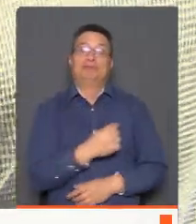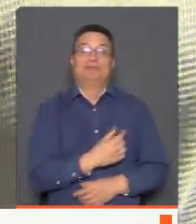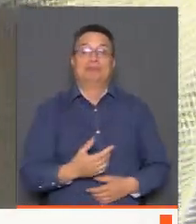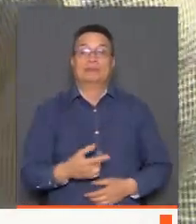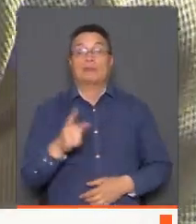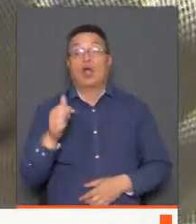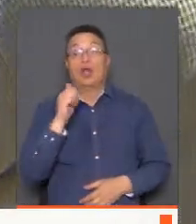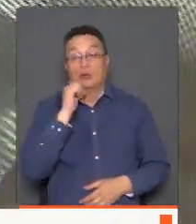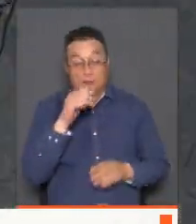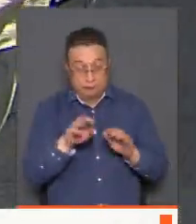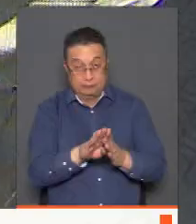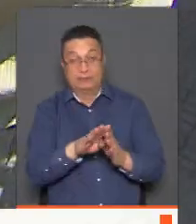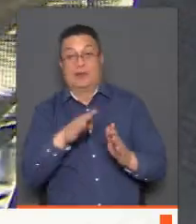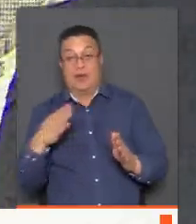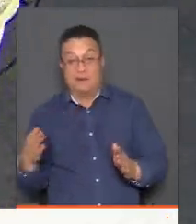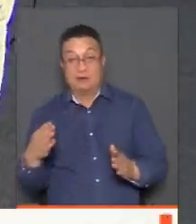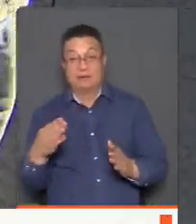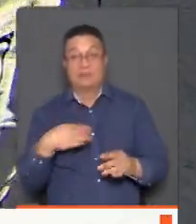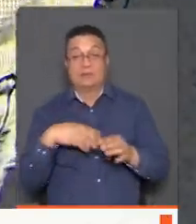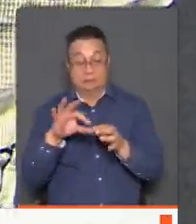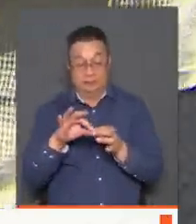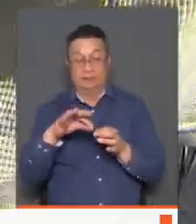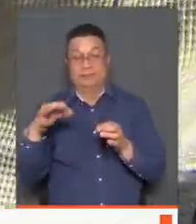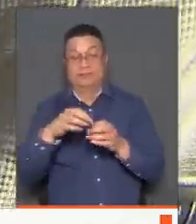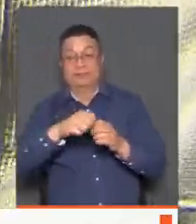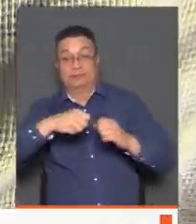abrirlo, sale la piola,